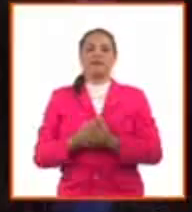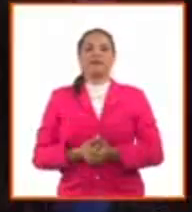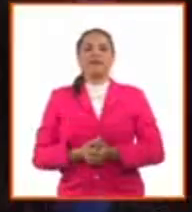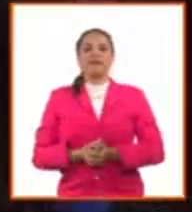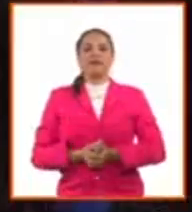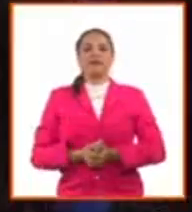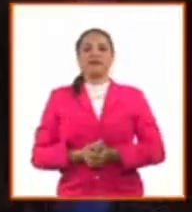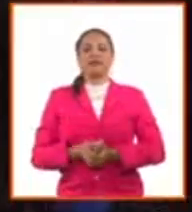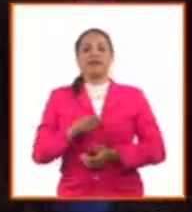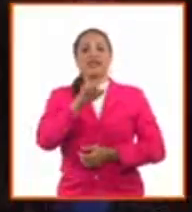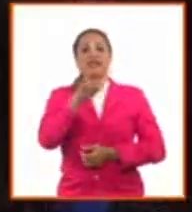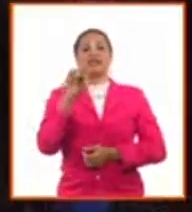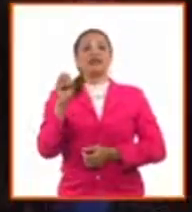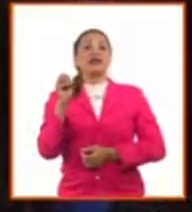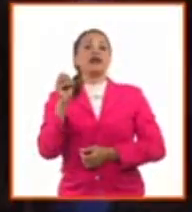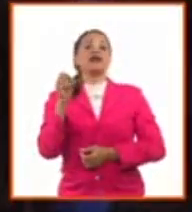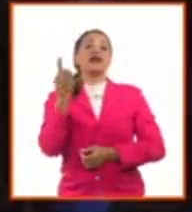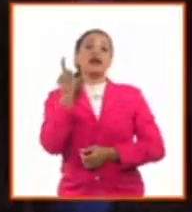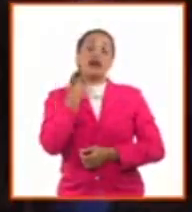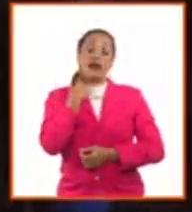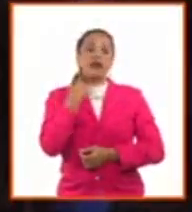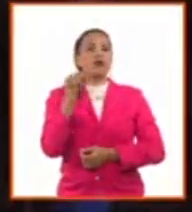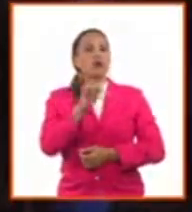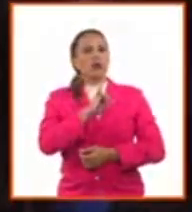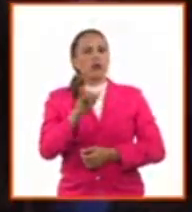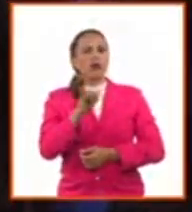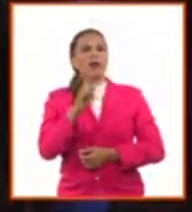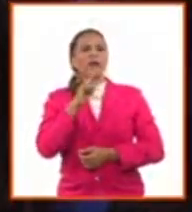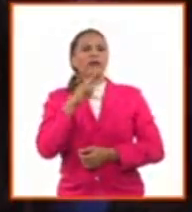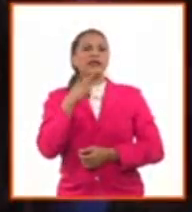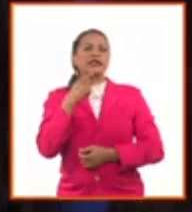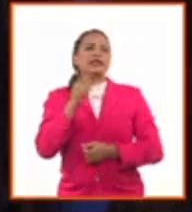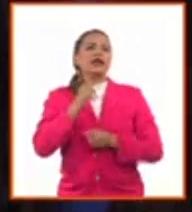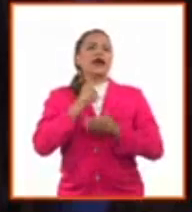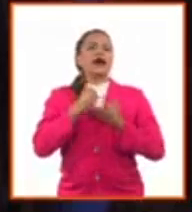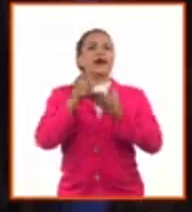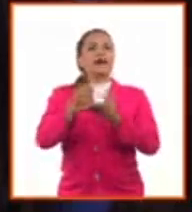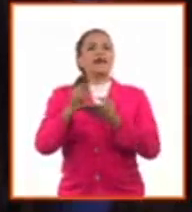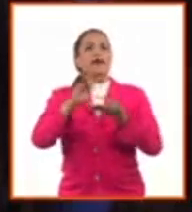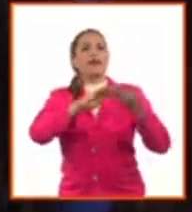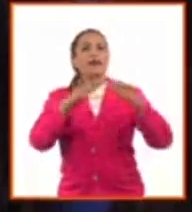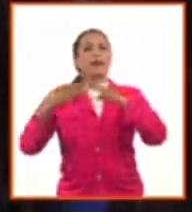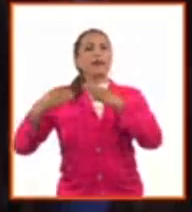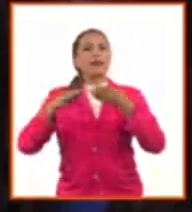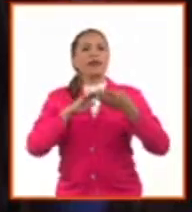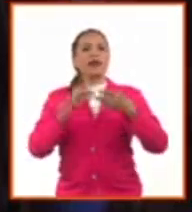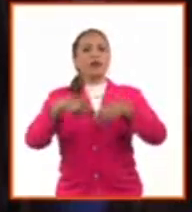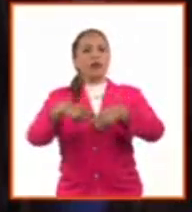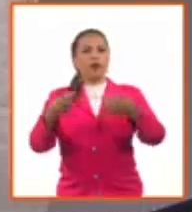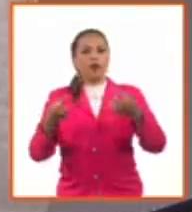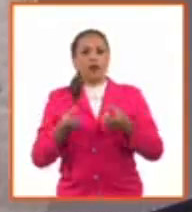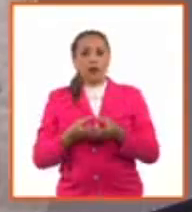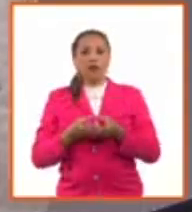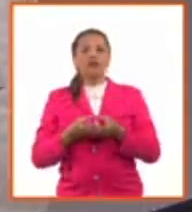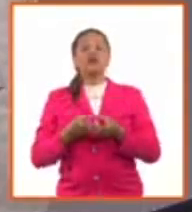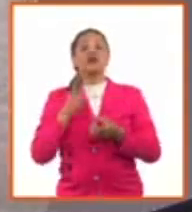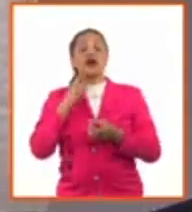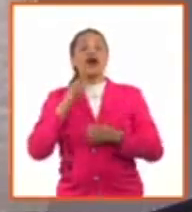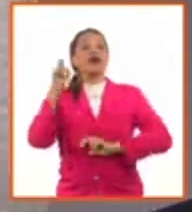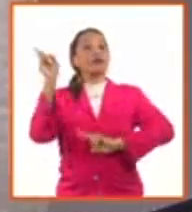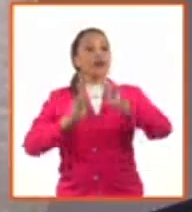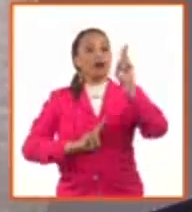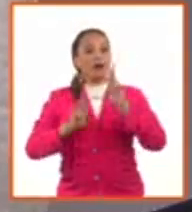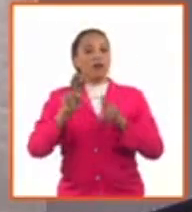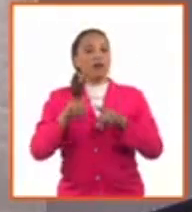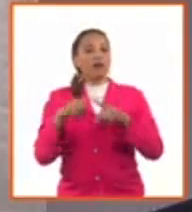Este centenario tiene que emanar también de la discusión, el diálogo en su congreso, pues